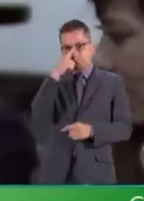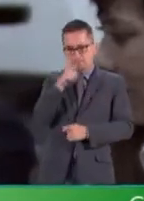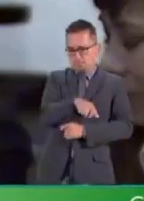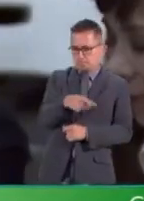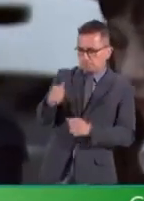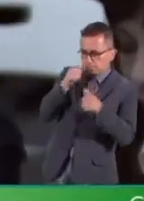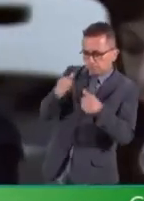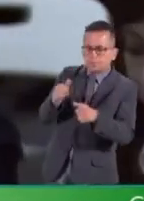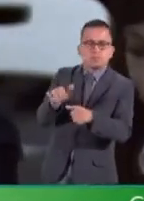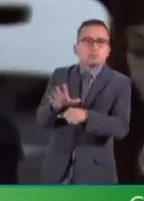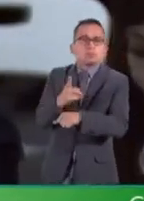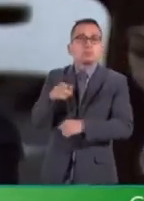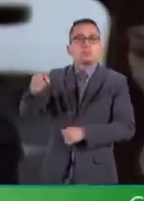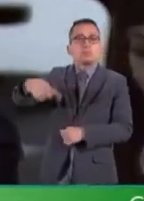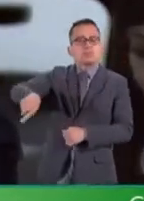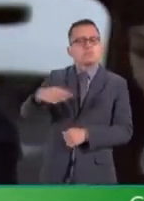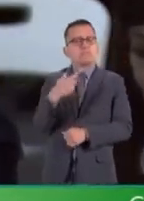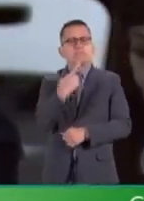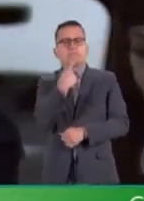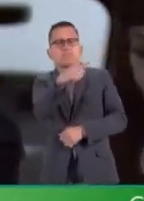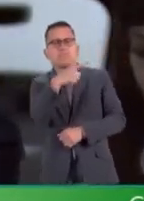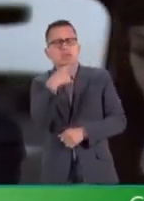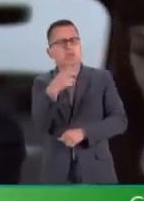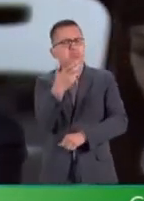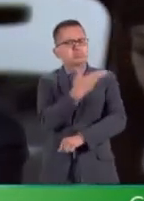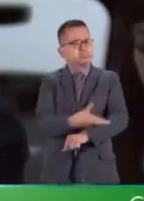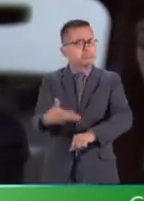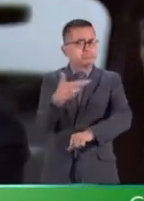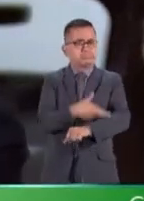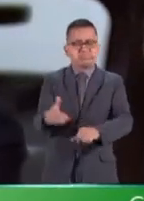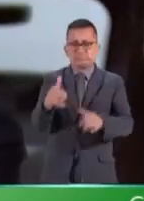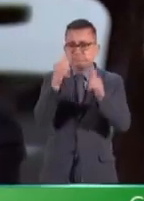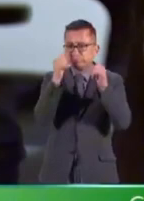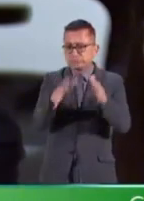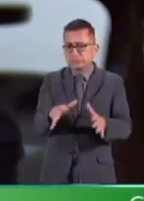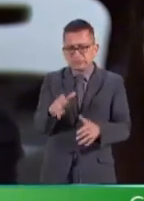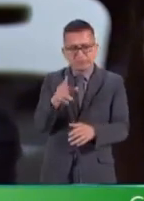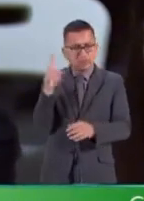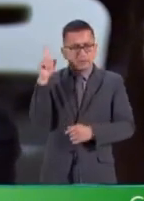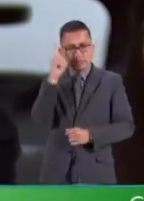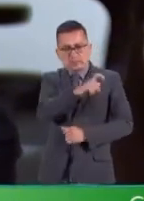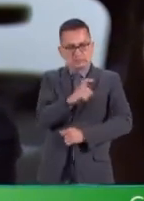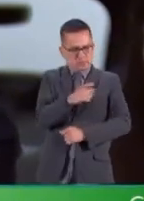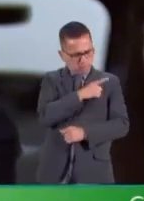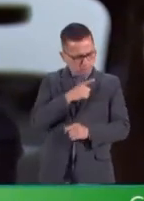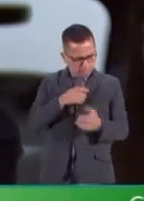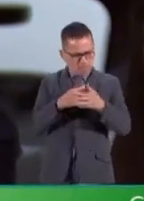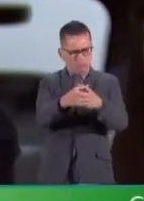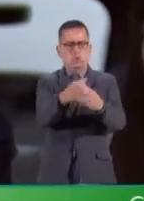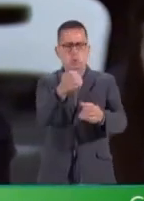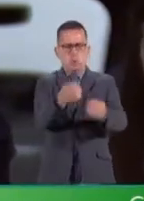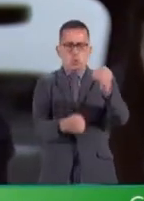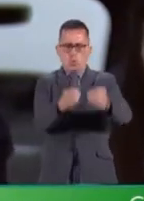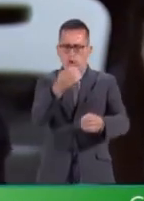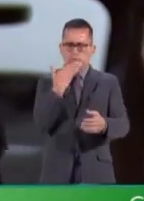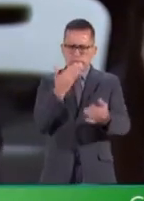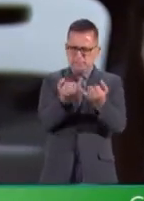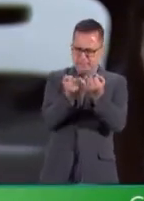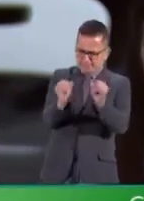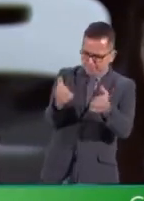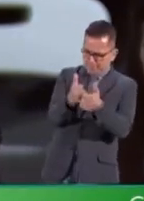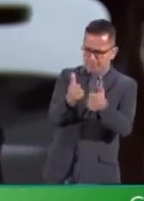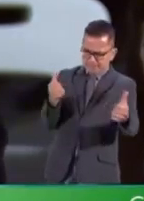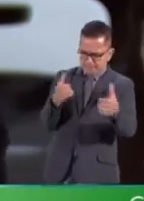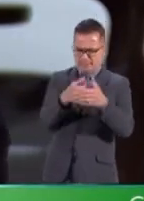una denuncia y que garantice autonomía judicial para los jueces justos y sanciones